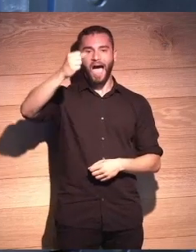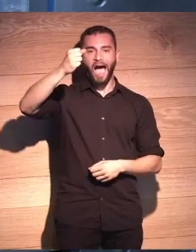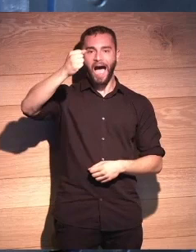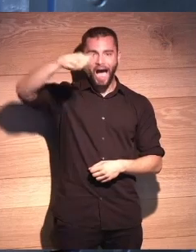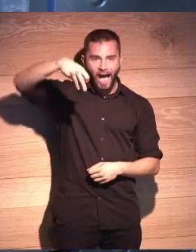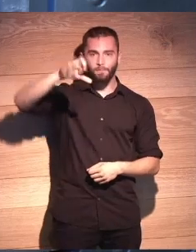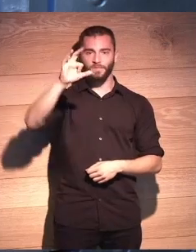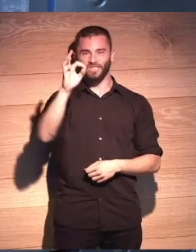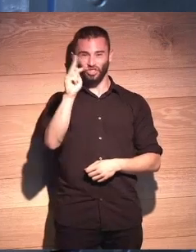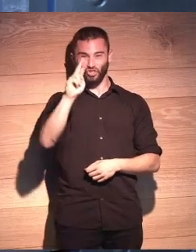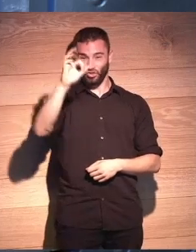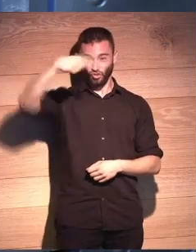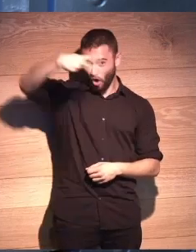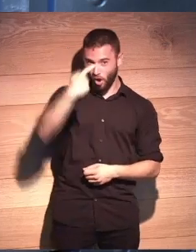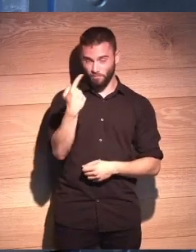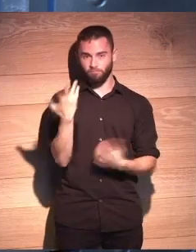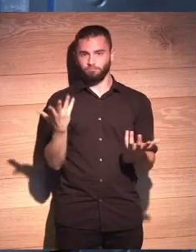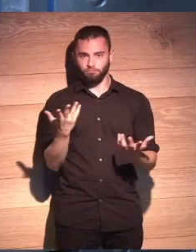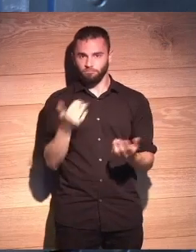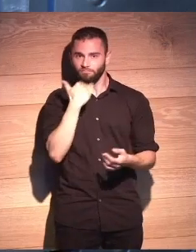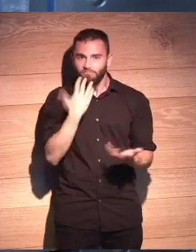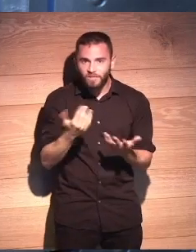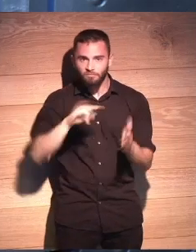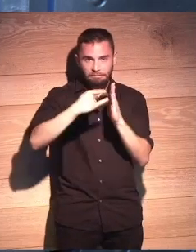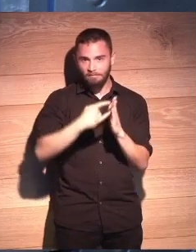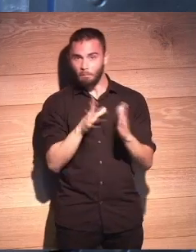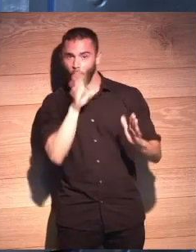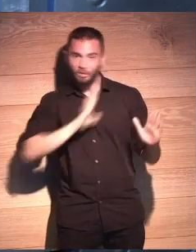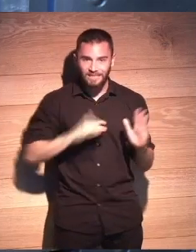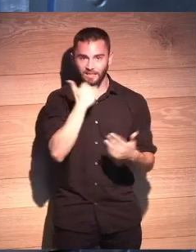bueno, a la humanidad nos contaron, les contaron, yo era muy pequeña,